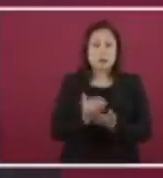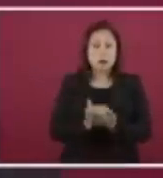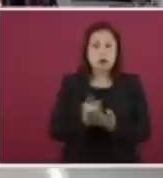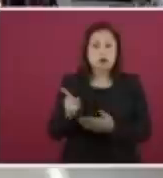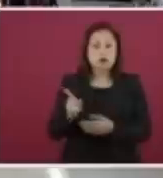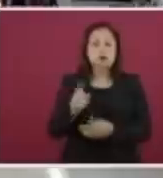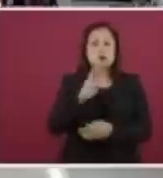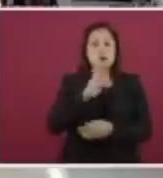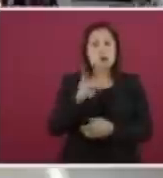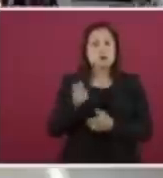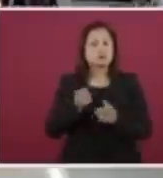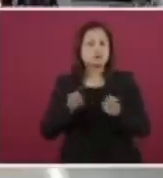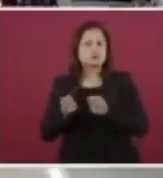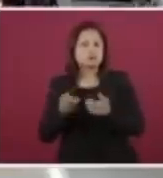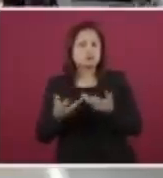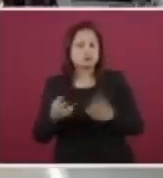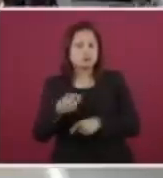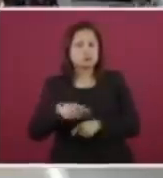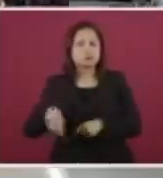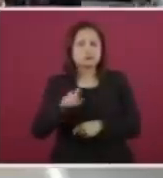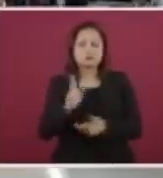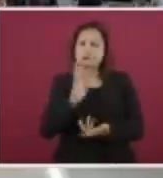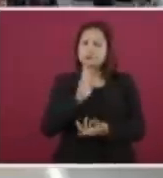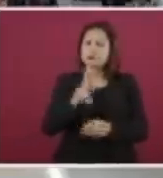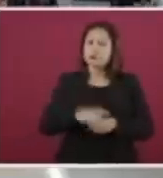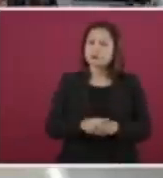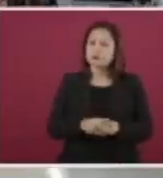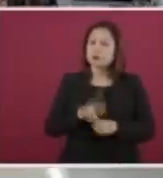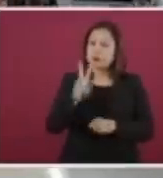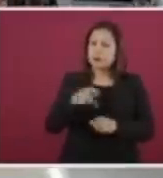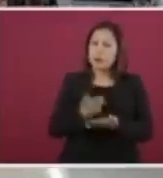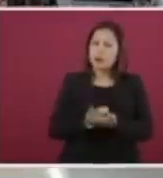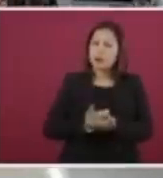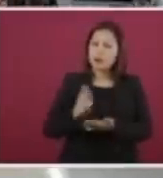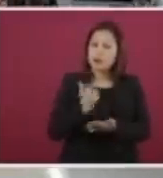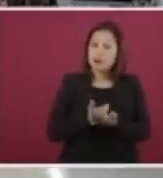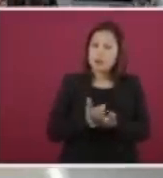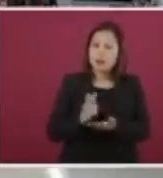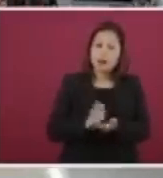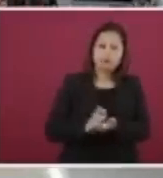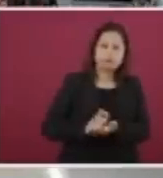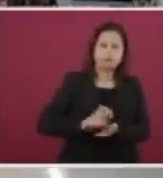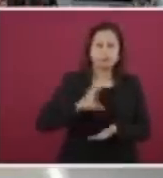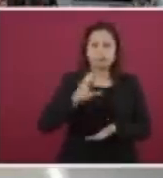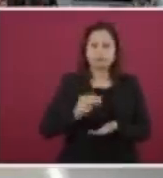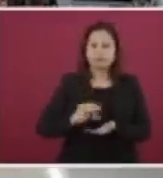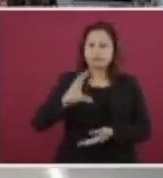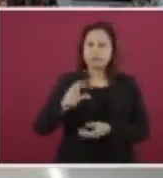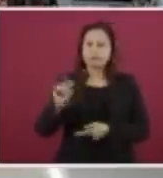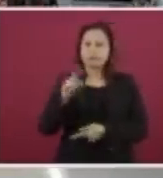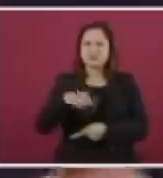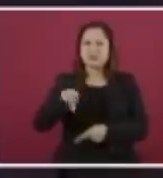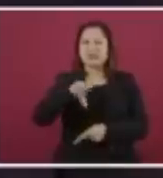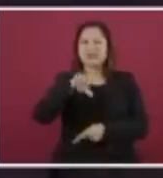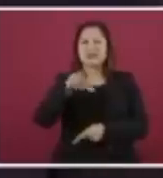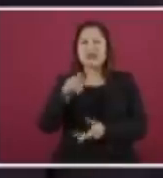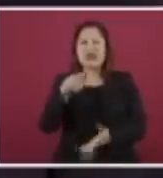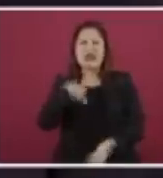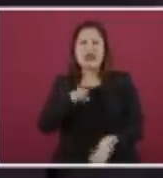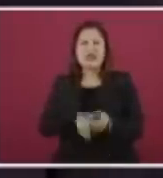Sueldos elevadísimos y chantaje y soborno, que son cosas que hay que